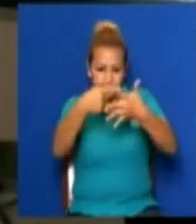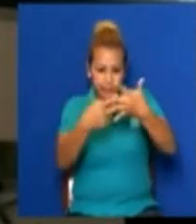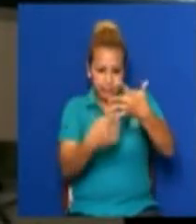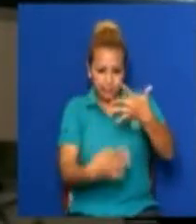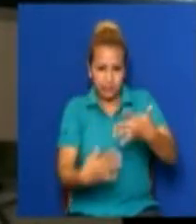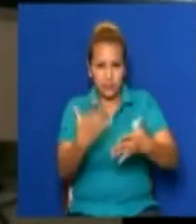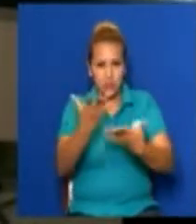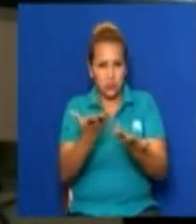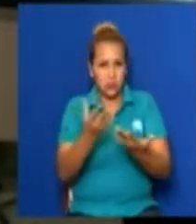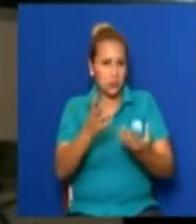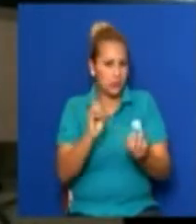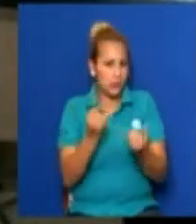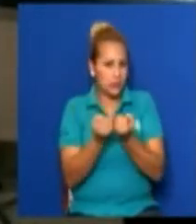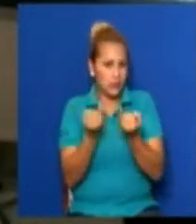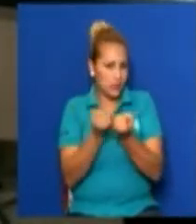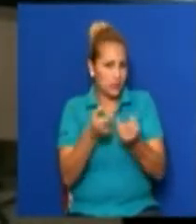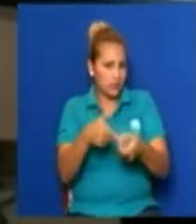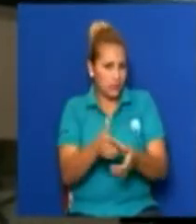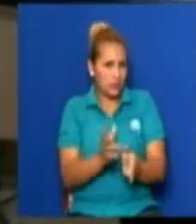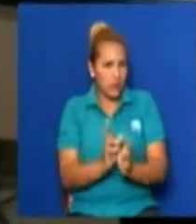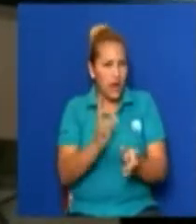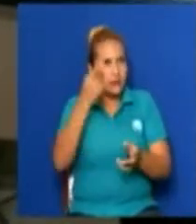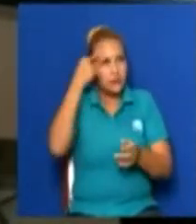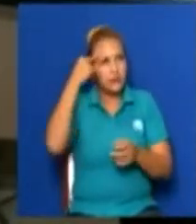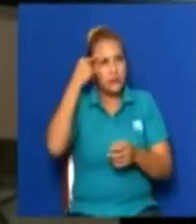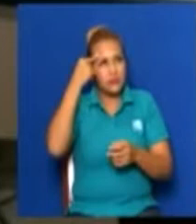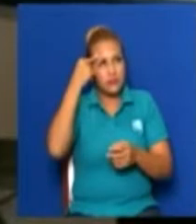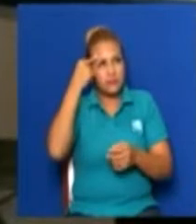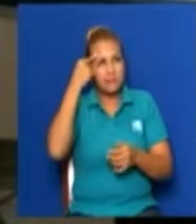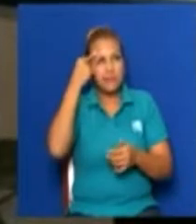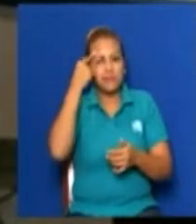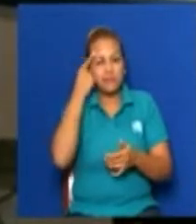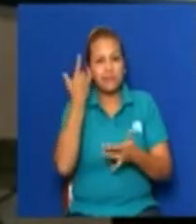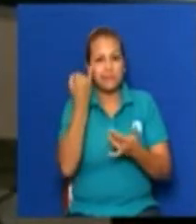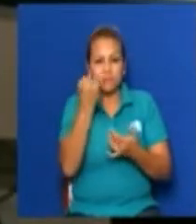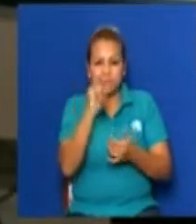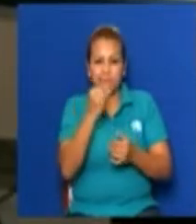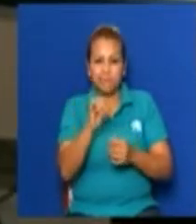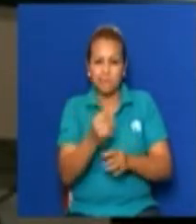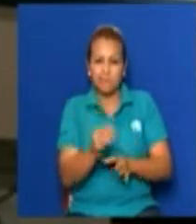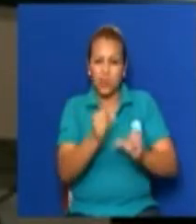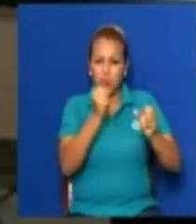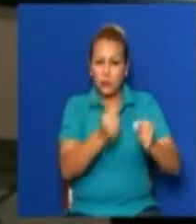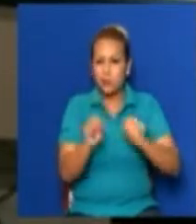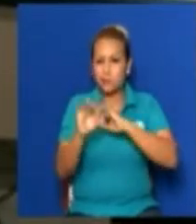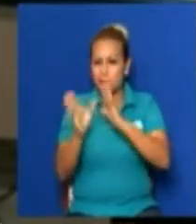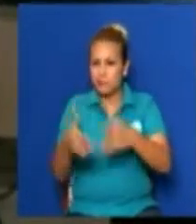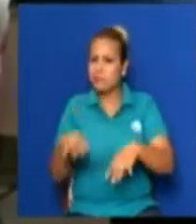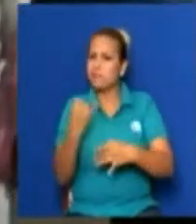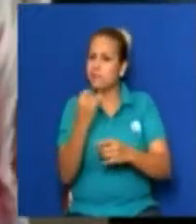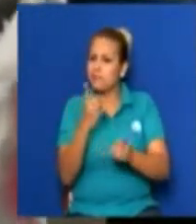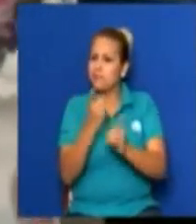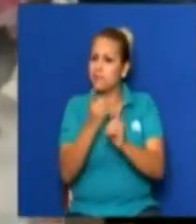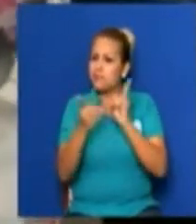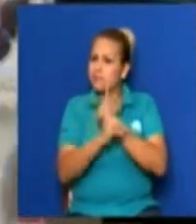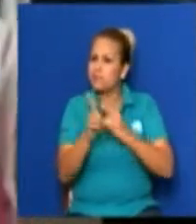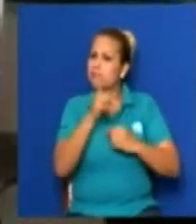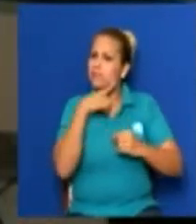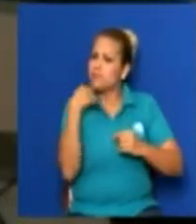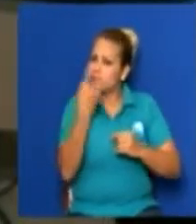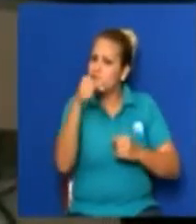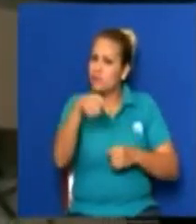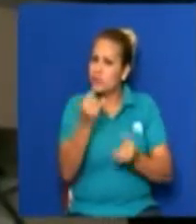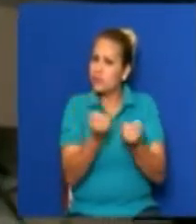mecanismos válidos para analizar si los hombres y las mujeres realmente están ganando lo